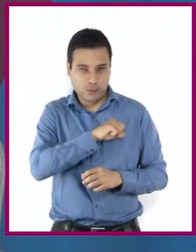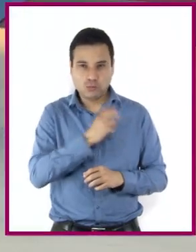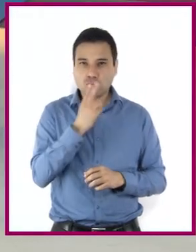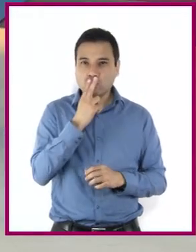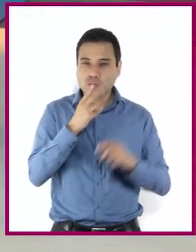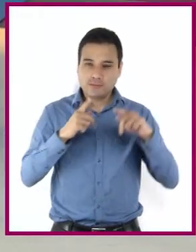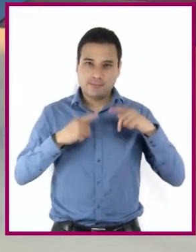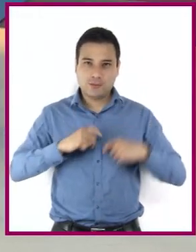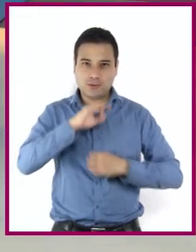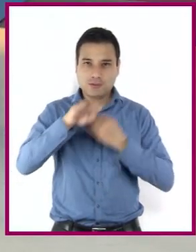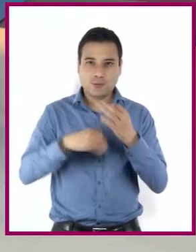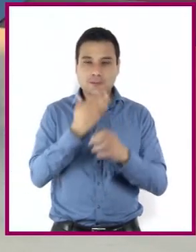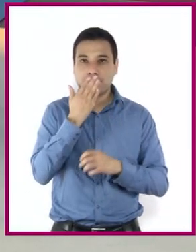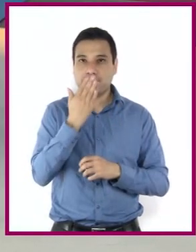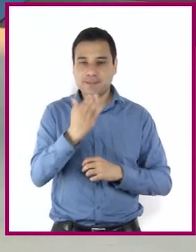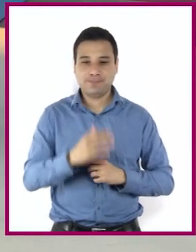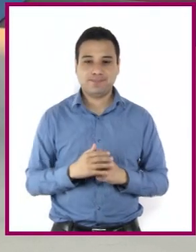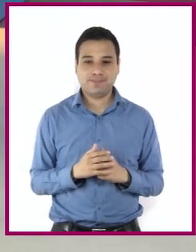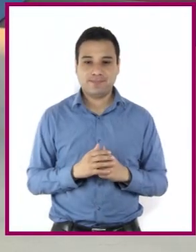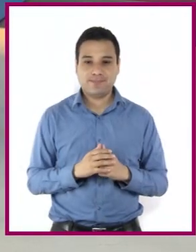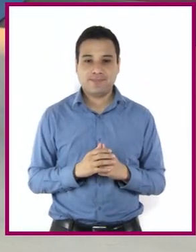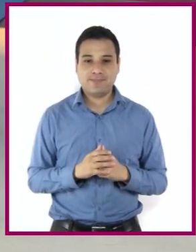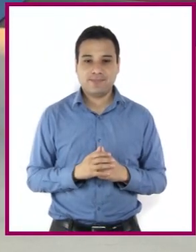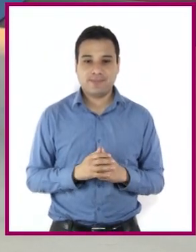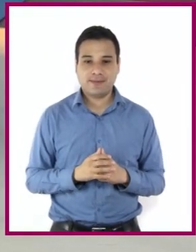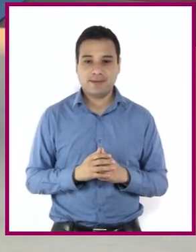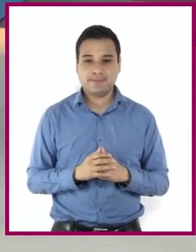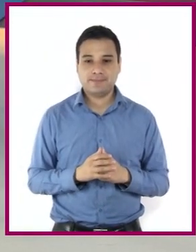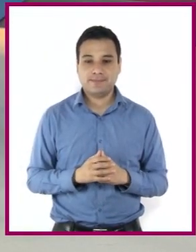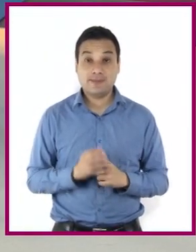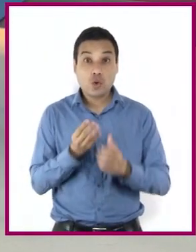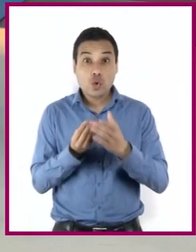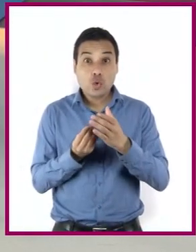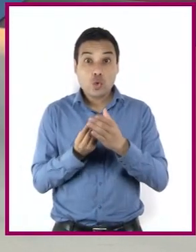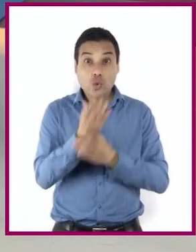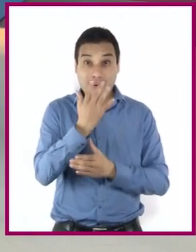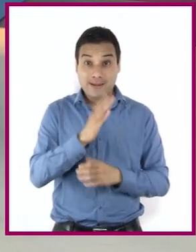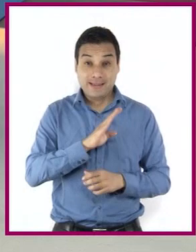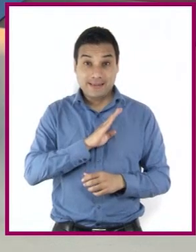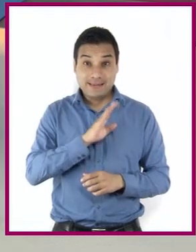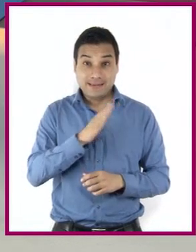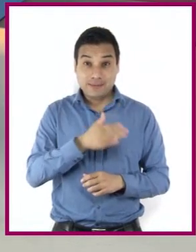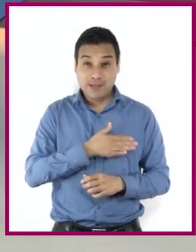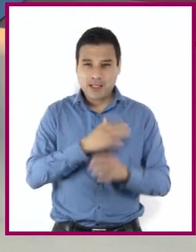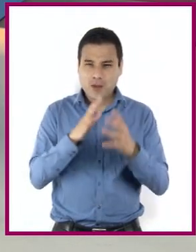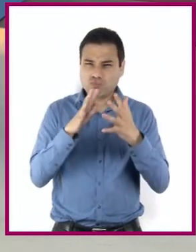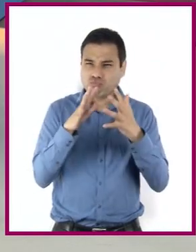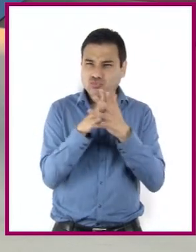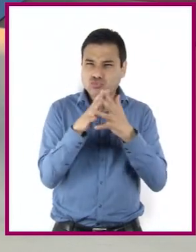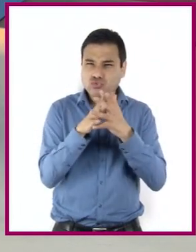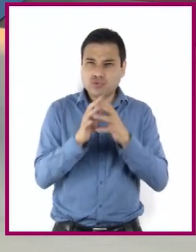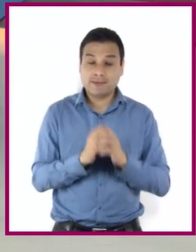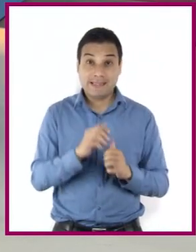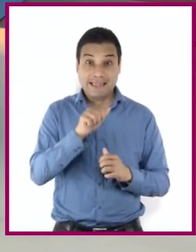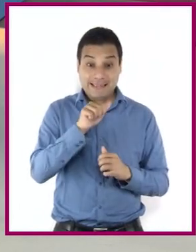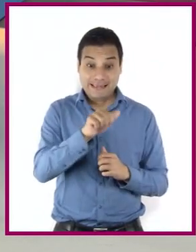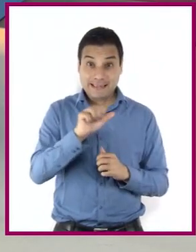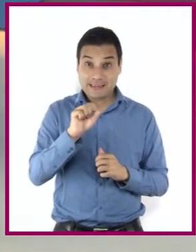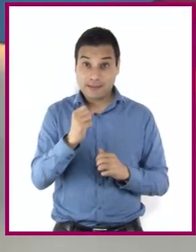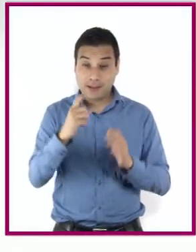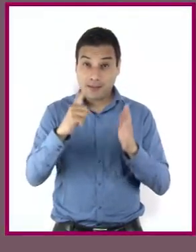demás. La lucha por la autonomía en Nueva España se intensificó. La insurrección del 16 de septiembre